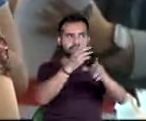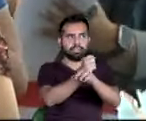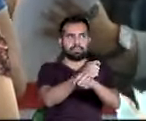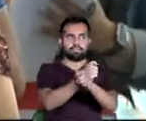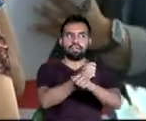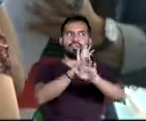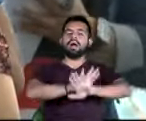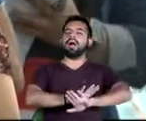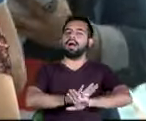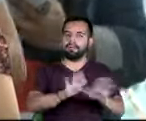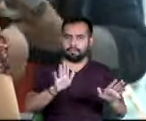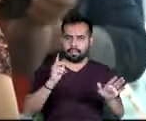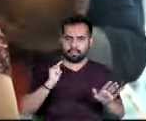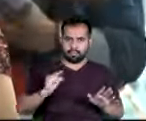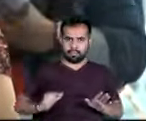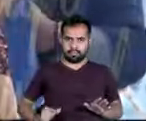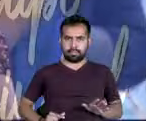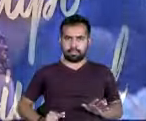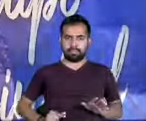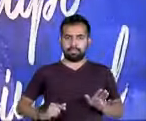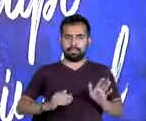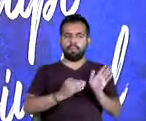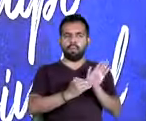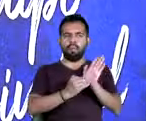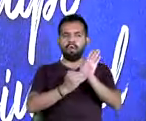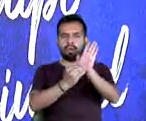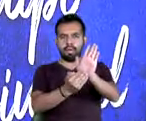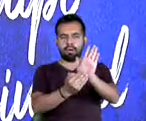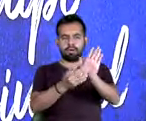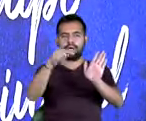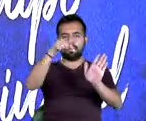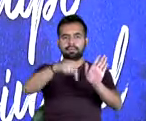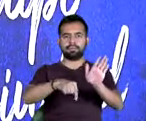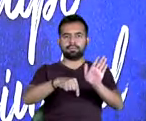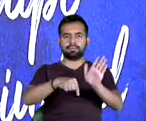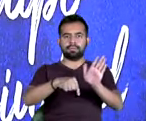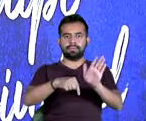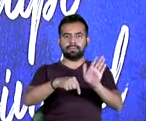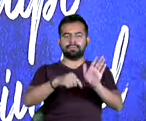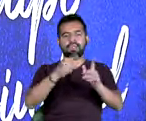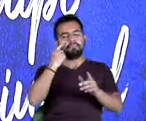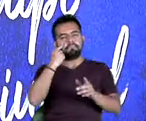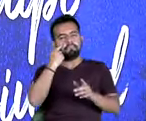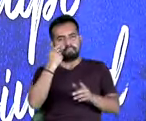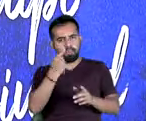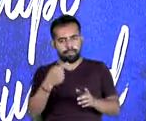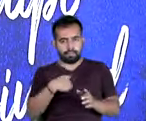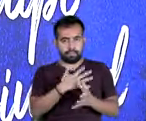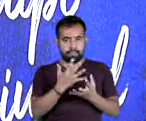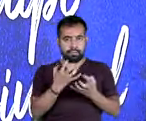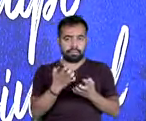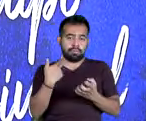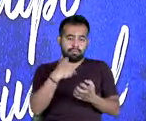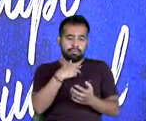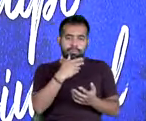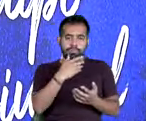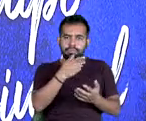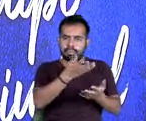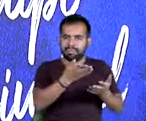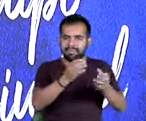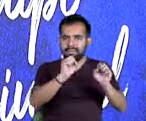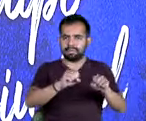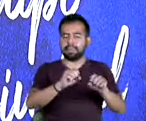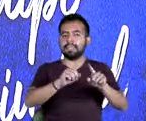los detalles, o seguir en el modelo actual, que es mantener estas pruebas, porque yo quiero que lo llamemos así. Lo que sí